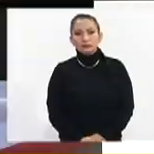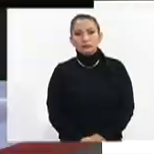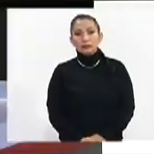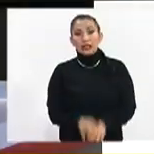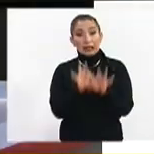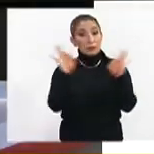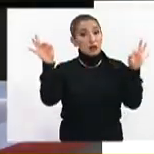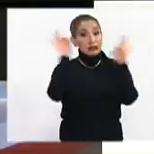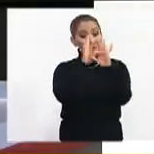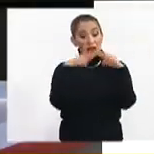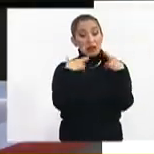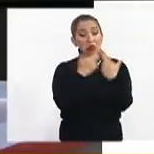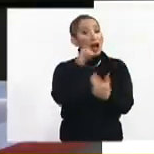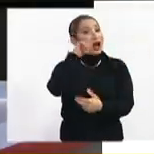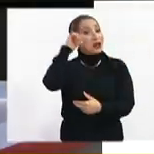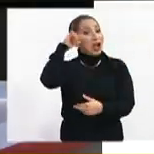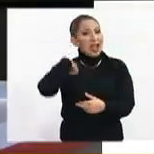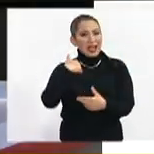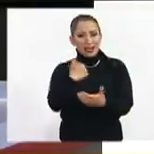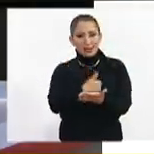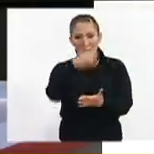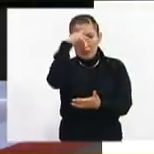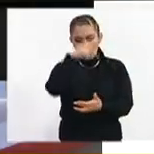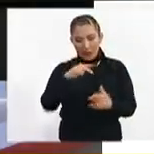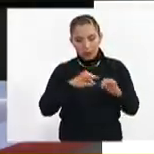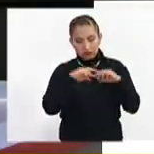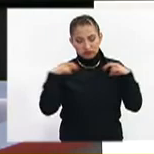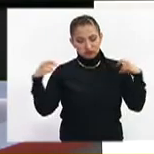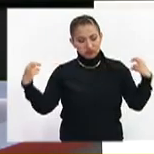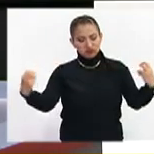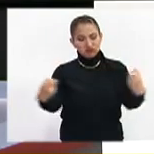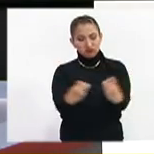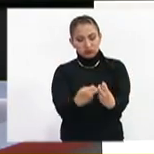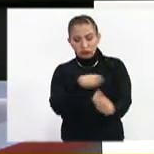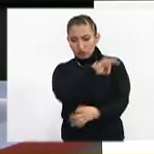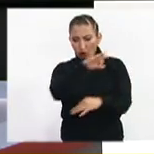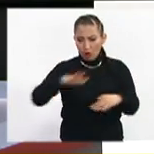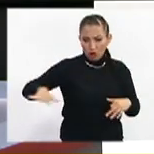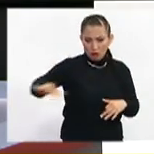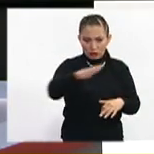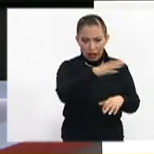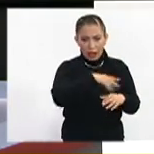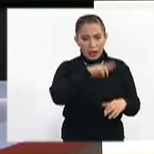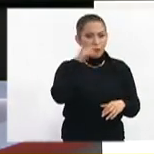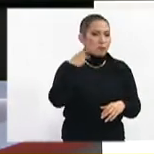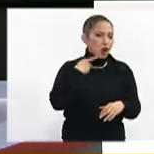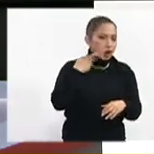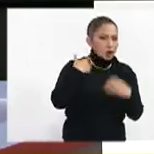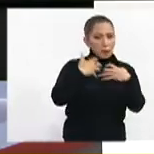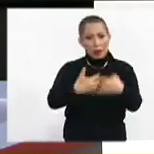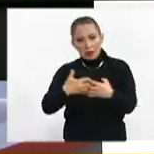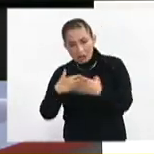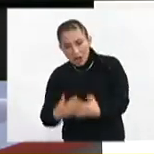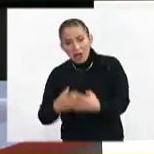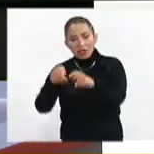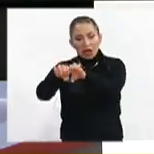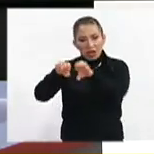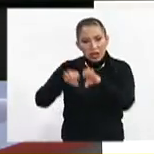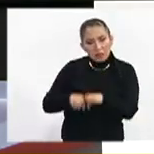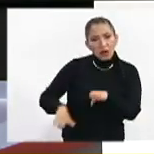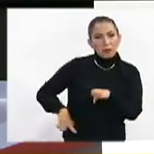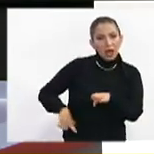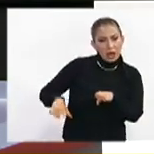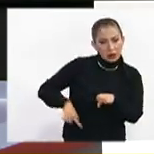Una importante reunión que se dio ayer en la Ciudad de México, aglutinando a todos los sectores políticos, empresarios, el gabinete, por